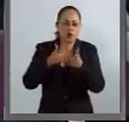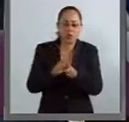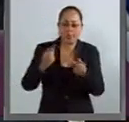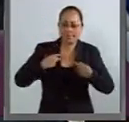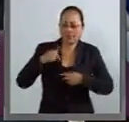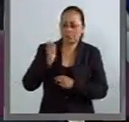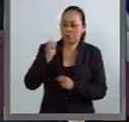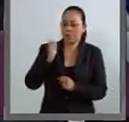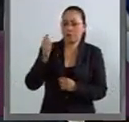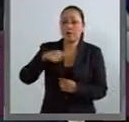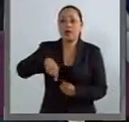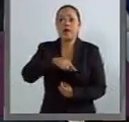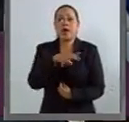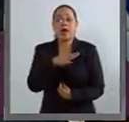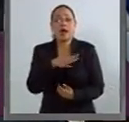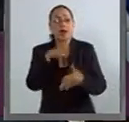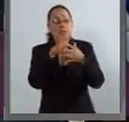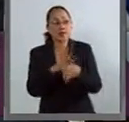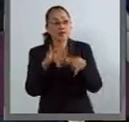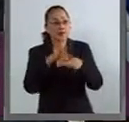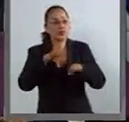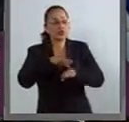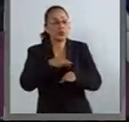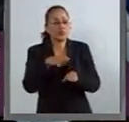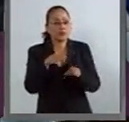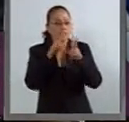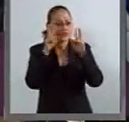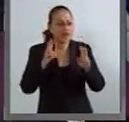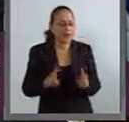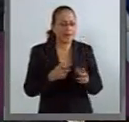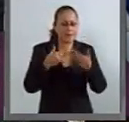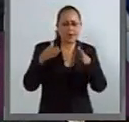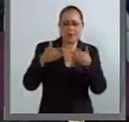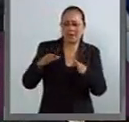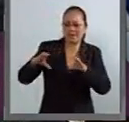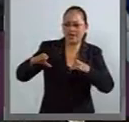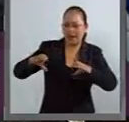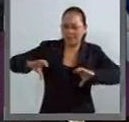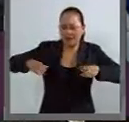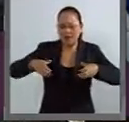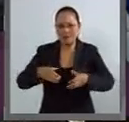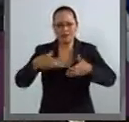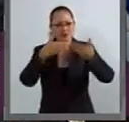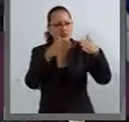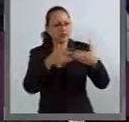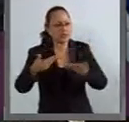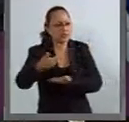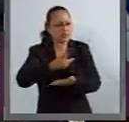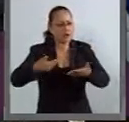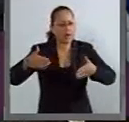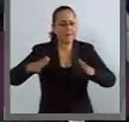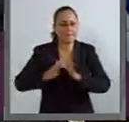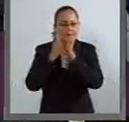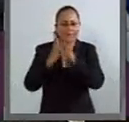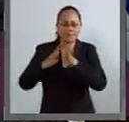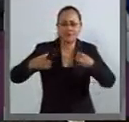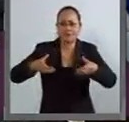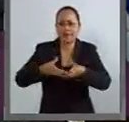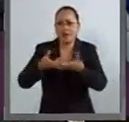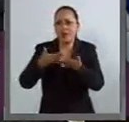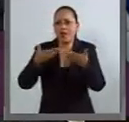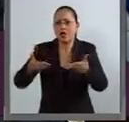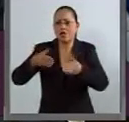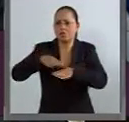expertos que vienen a hablar sobre la apertura de los parlamentos, parte de este encuentro de medios legislativos